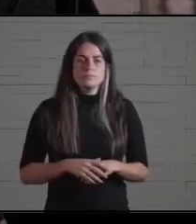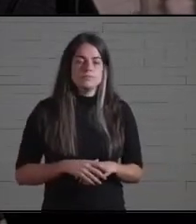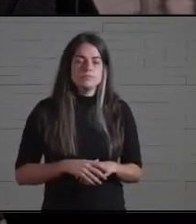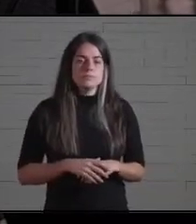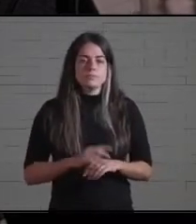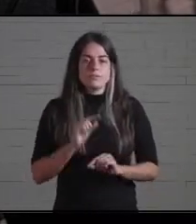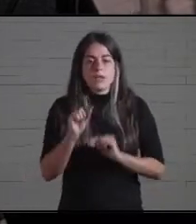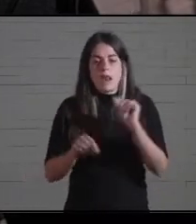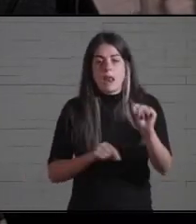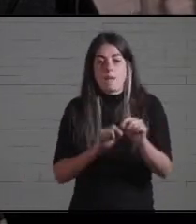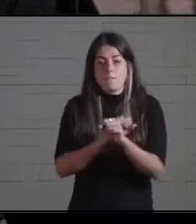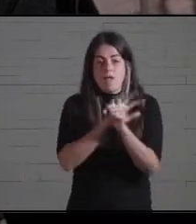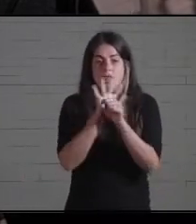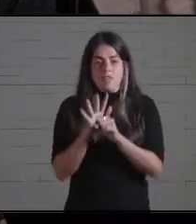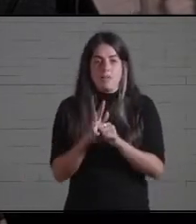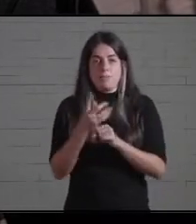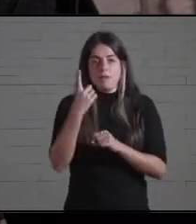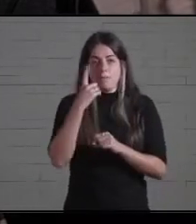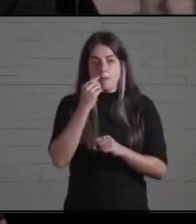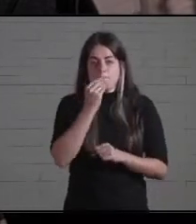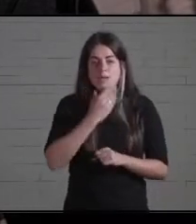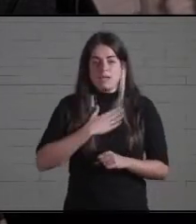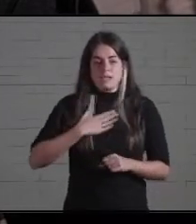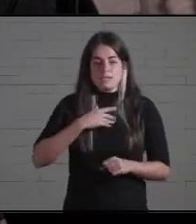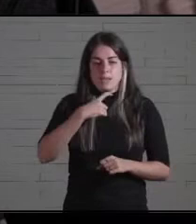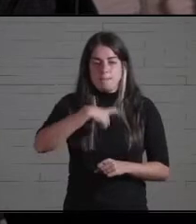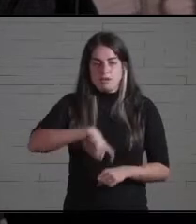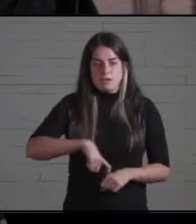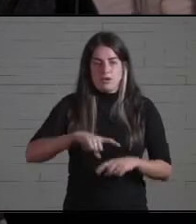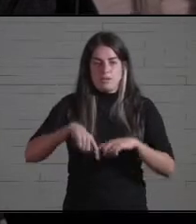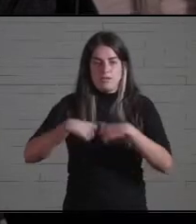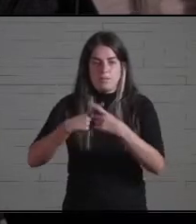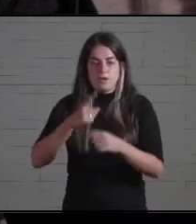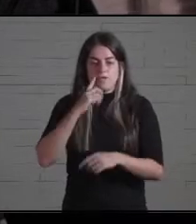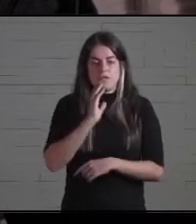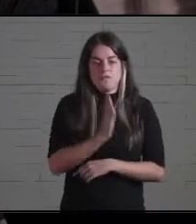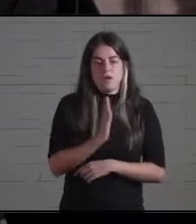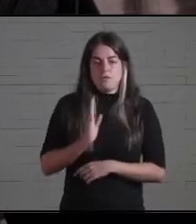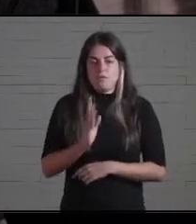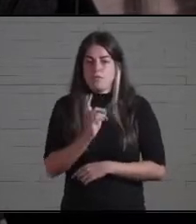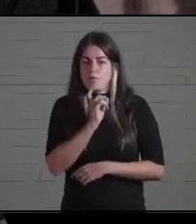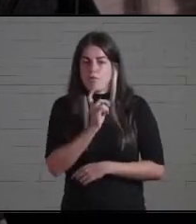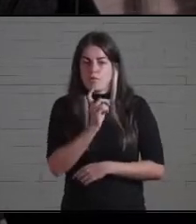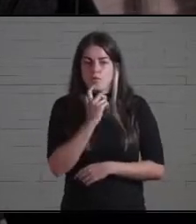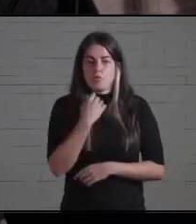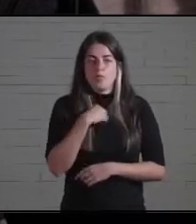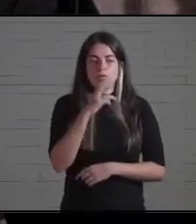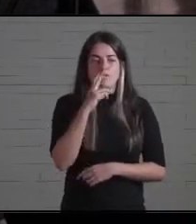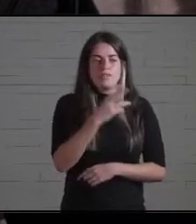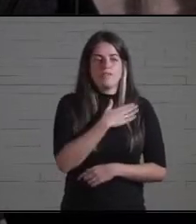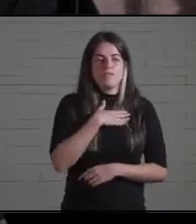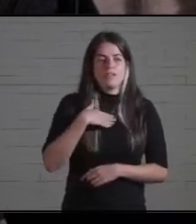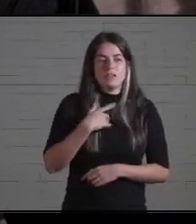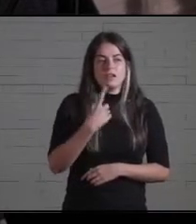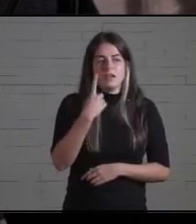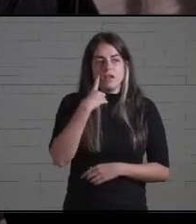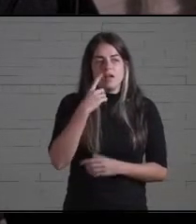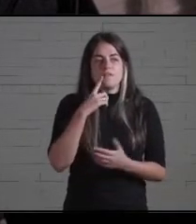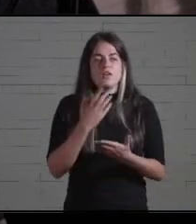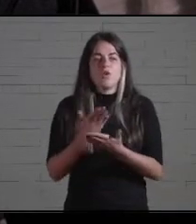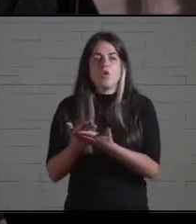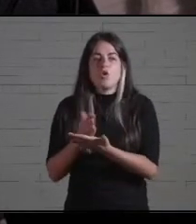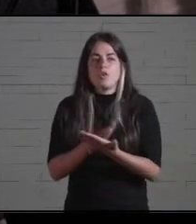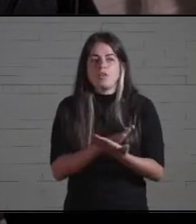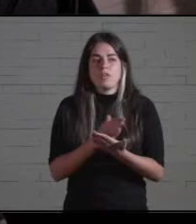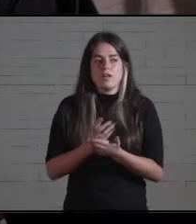la pandemia el bienestar personal y familiar, hemos querido ver cómo se concilia